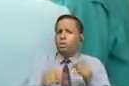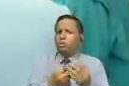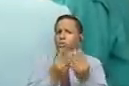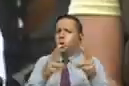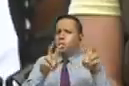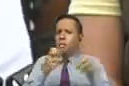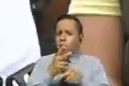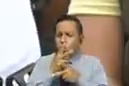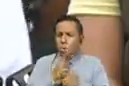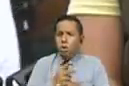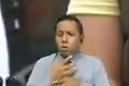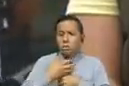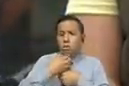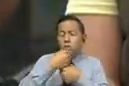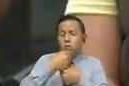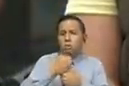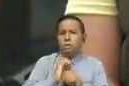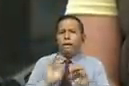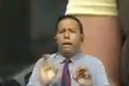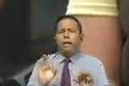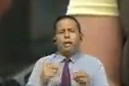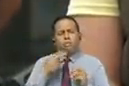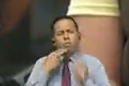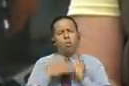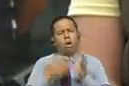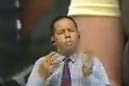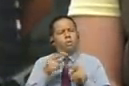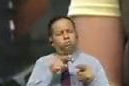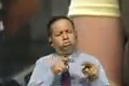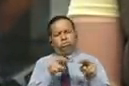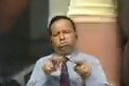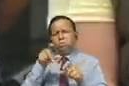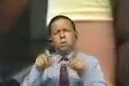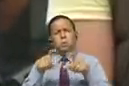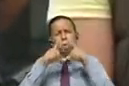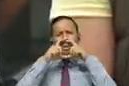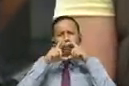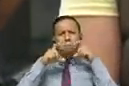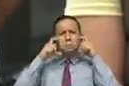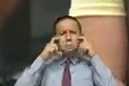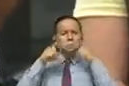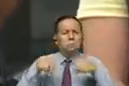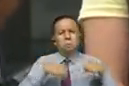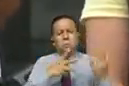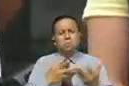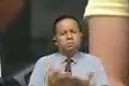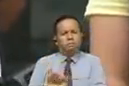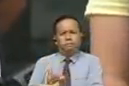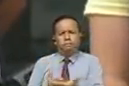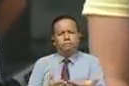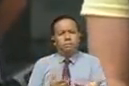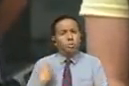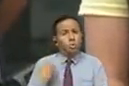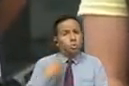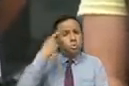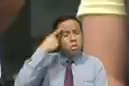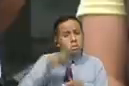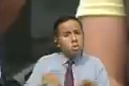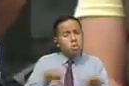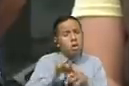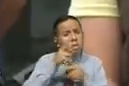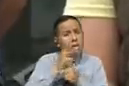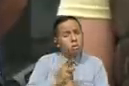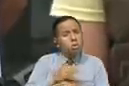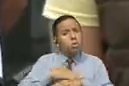bioseguridad. El hecho de ver a personas que ya no utilizan la mascarilla, y si nosotros no asumimos que estamos en una epidemia,